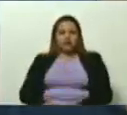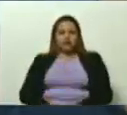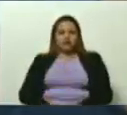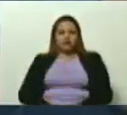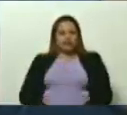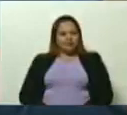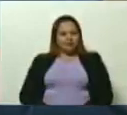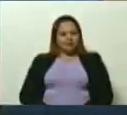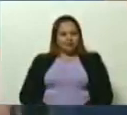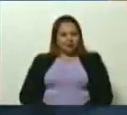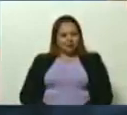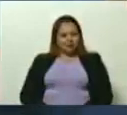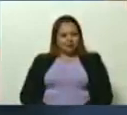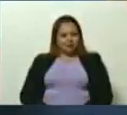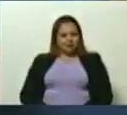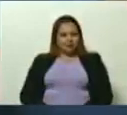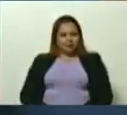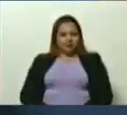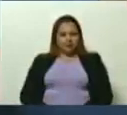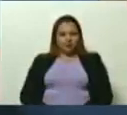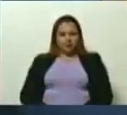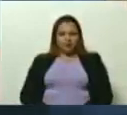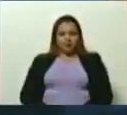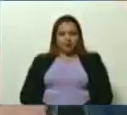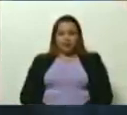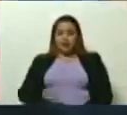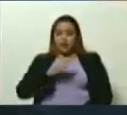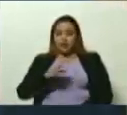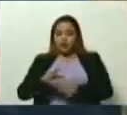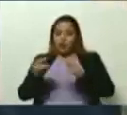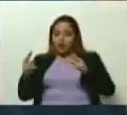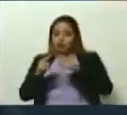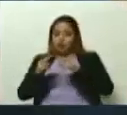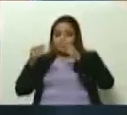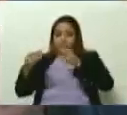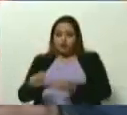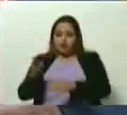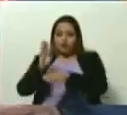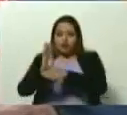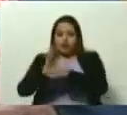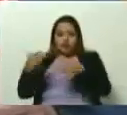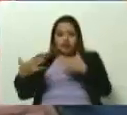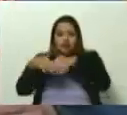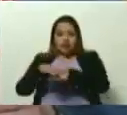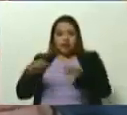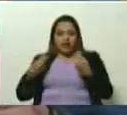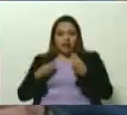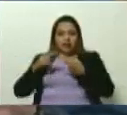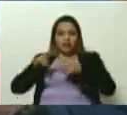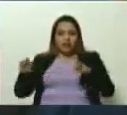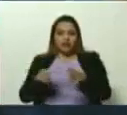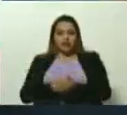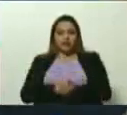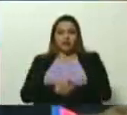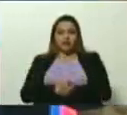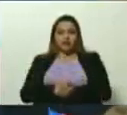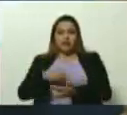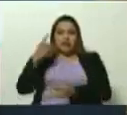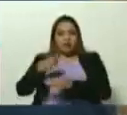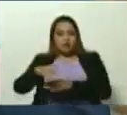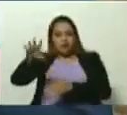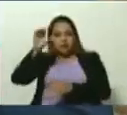de todo el conocimiento necesario para la prevención integral para la vida y la paz. Tenemos que aprender